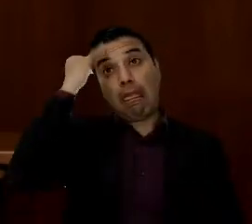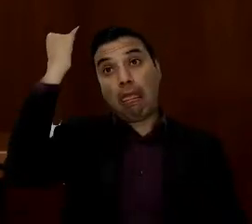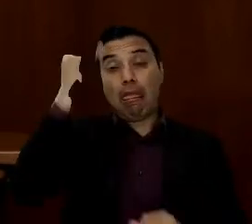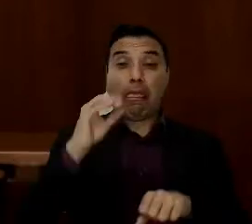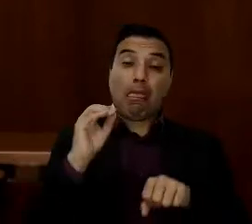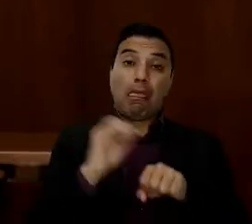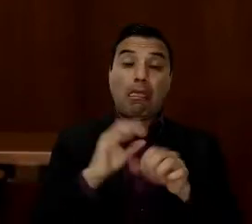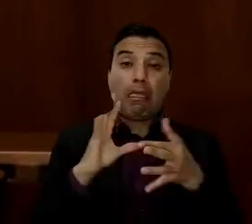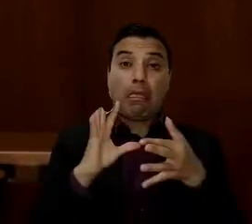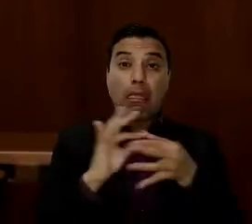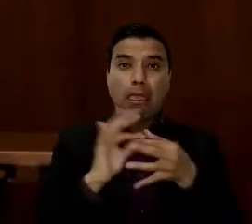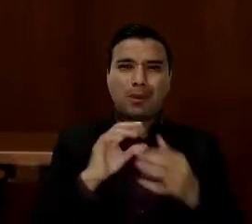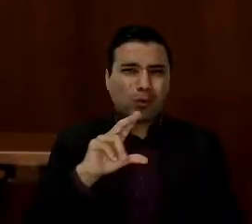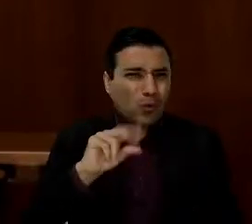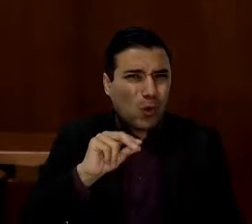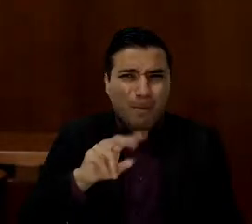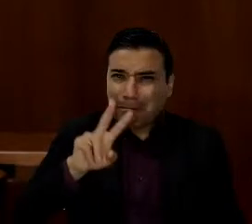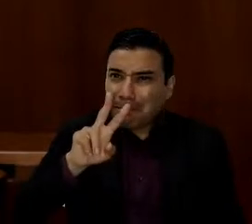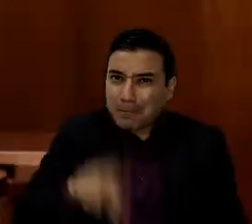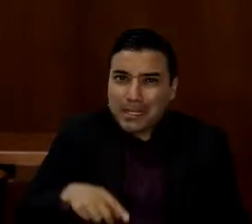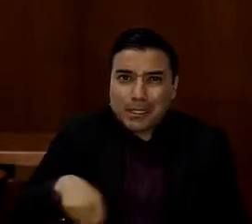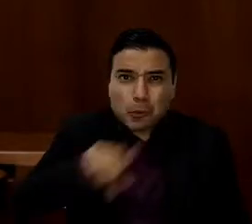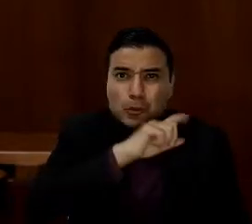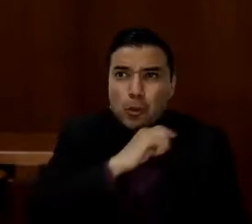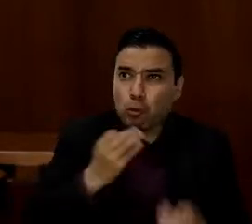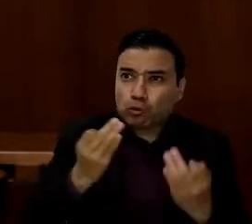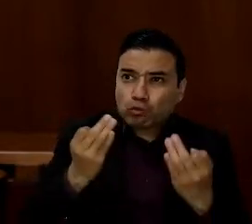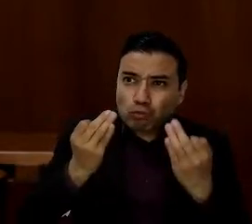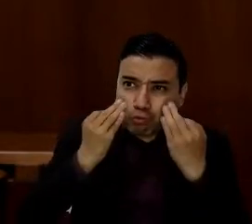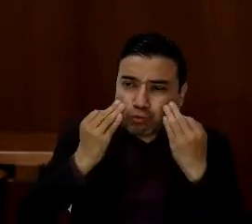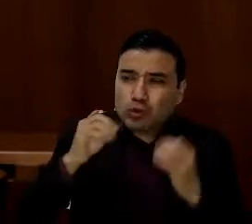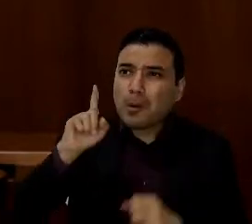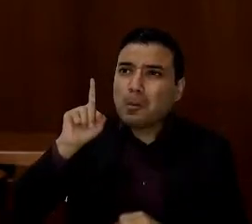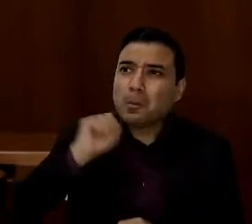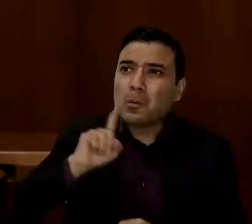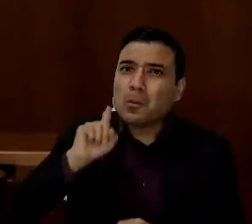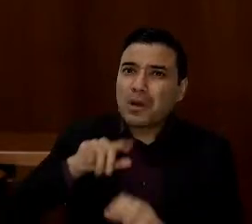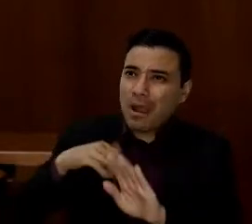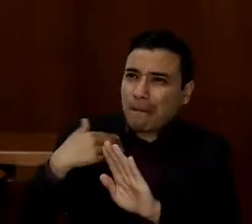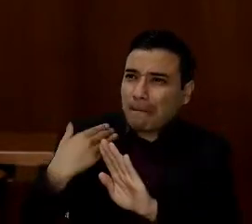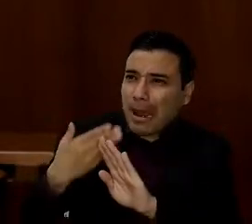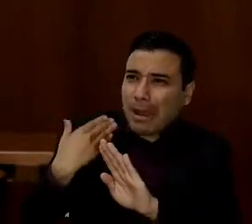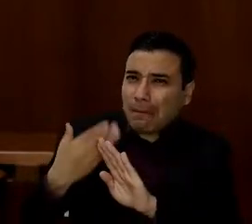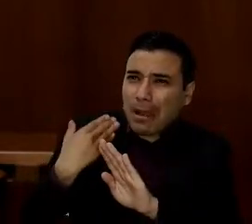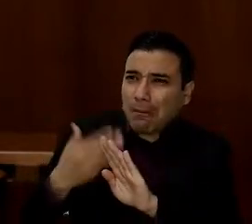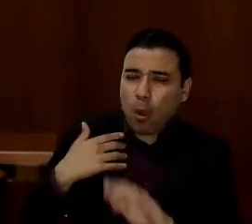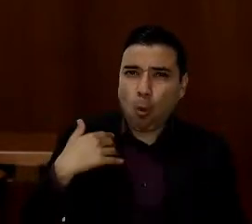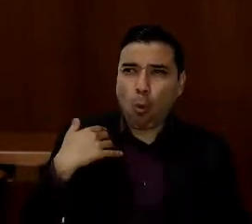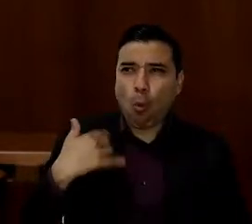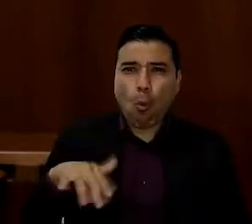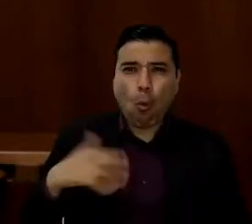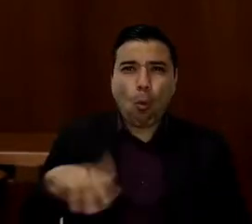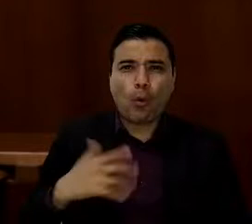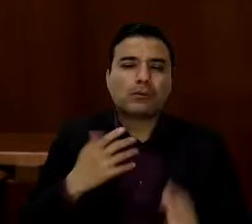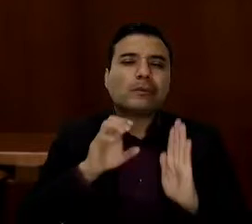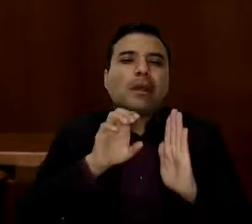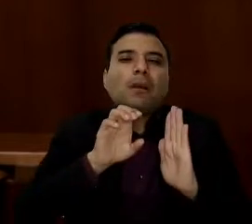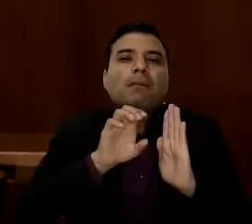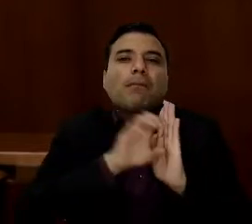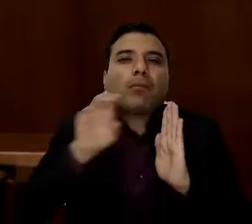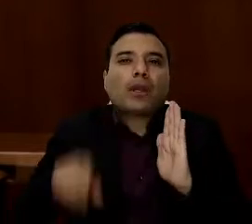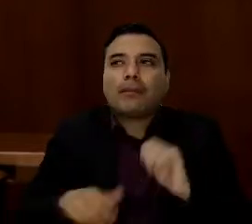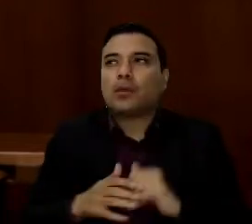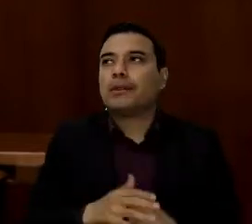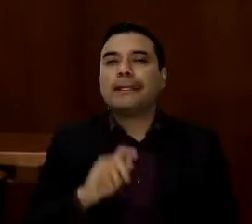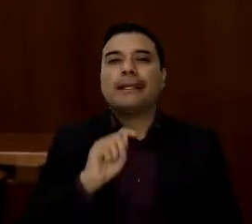y condenable realidad que se manifiesta de diversas acciones ya sea utilizando los medios de